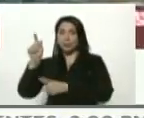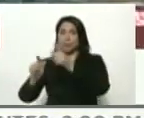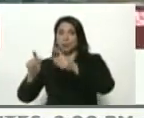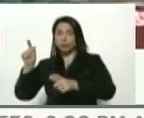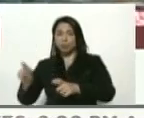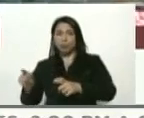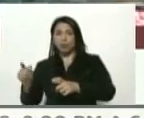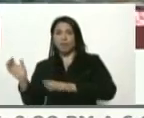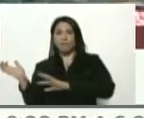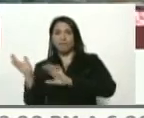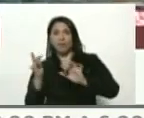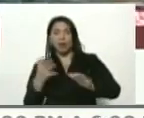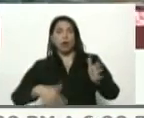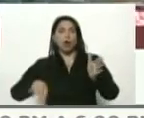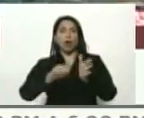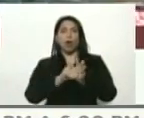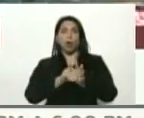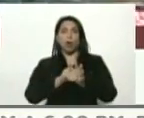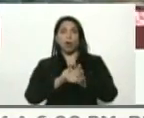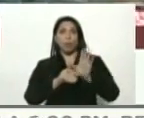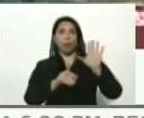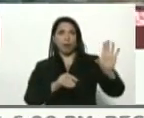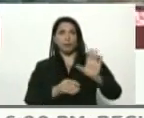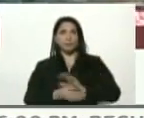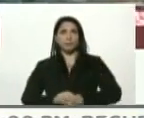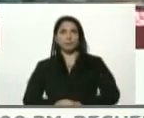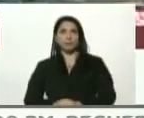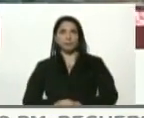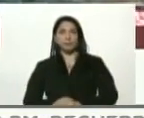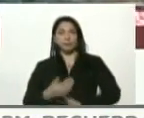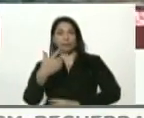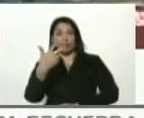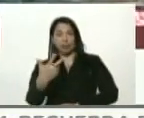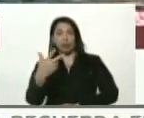están regresando a nuestra patria.